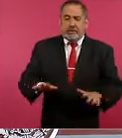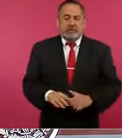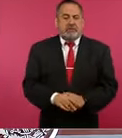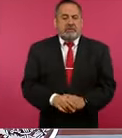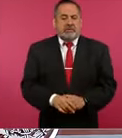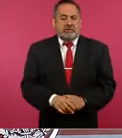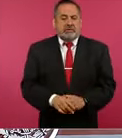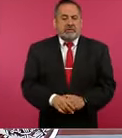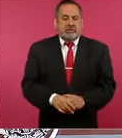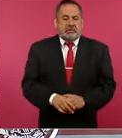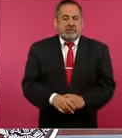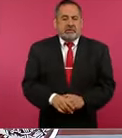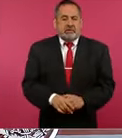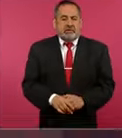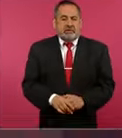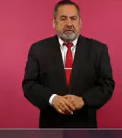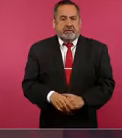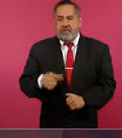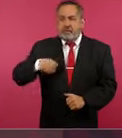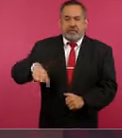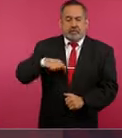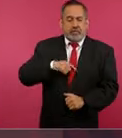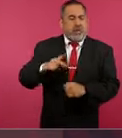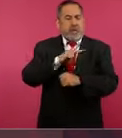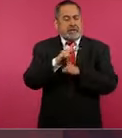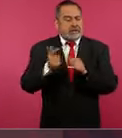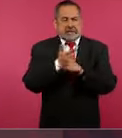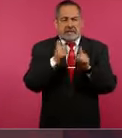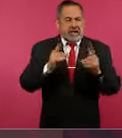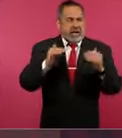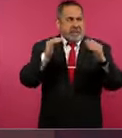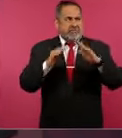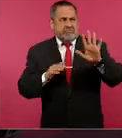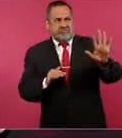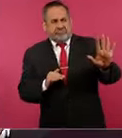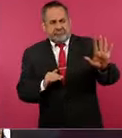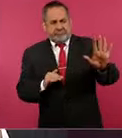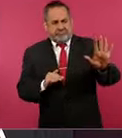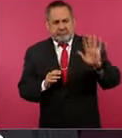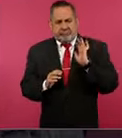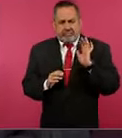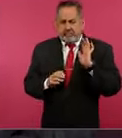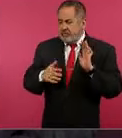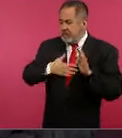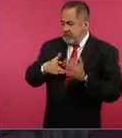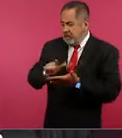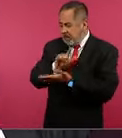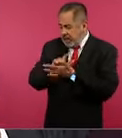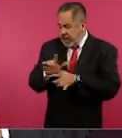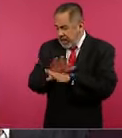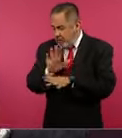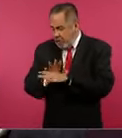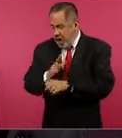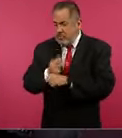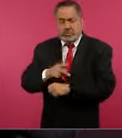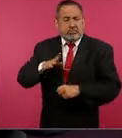y que somos un país libre, soberano, y que solo con los cambios a nuestras leyes